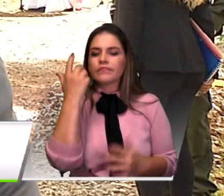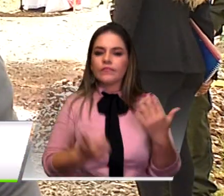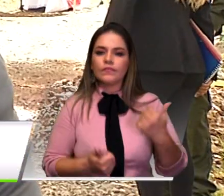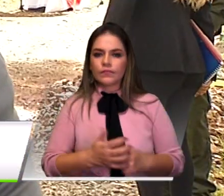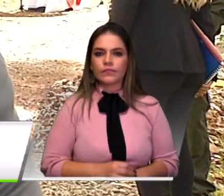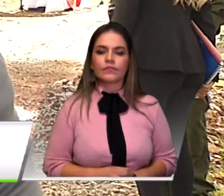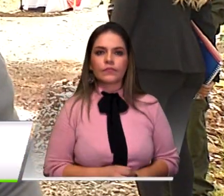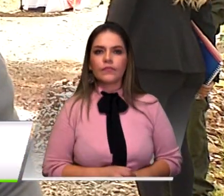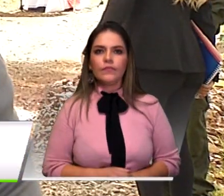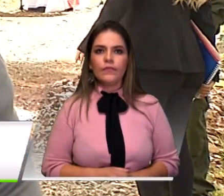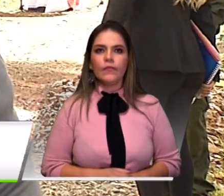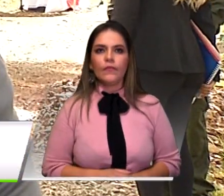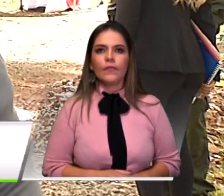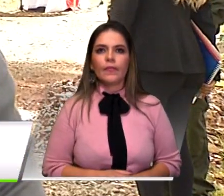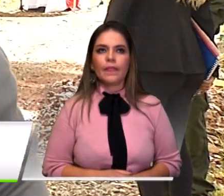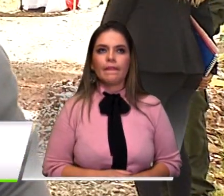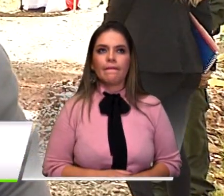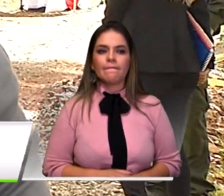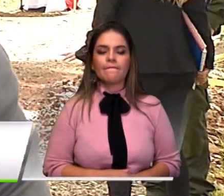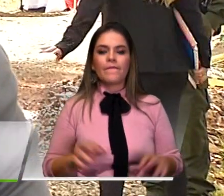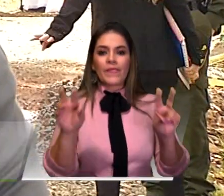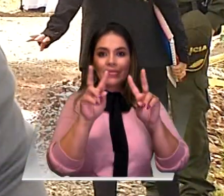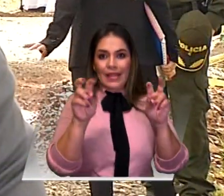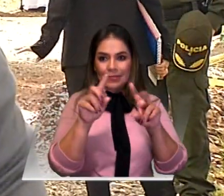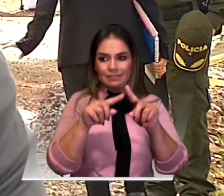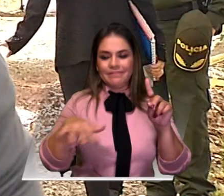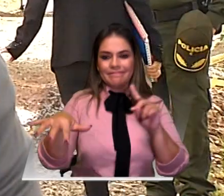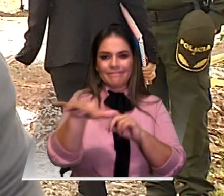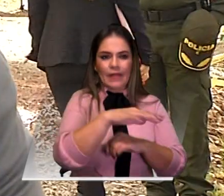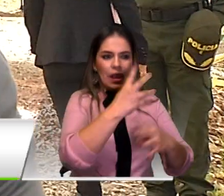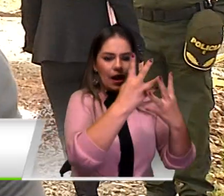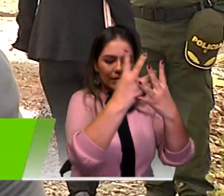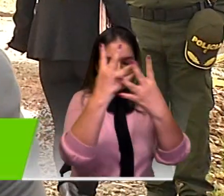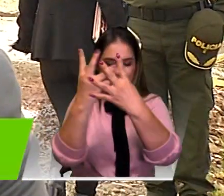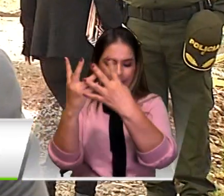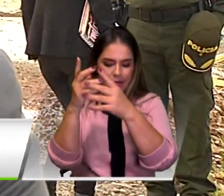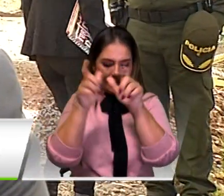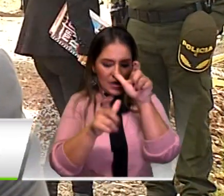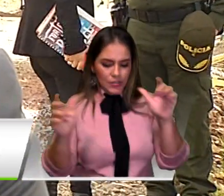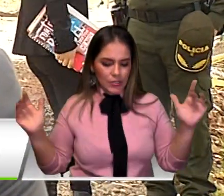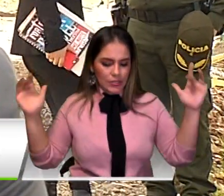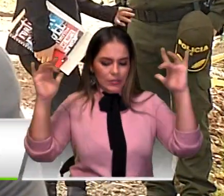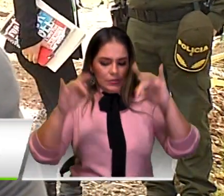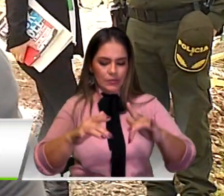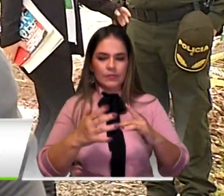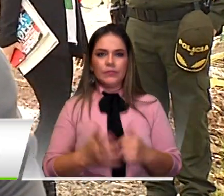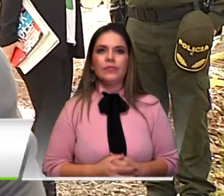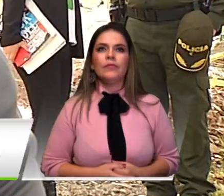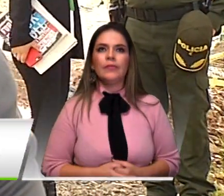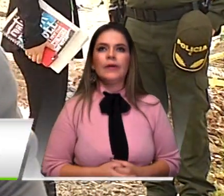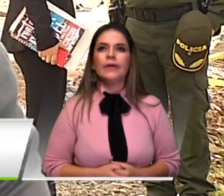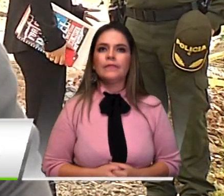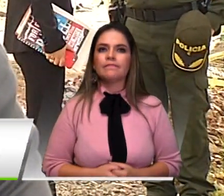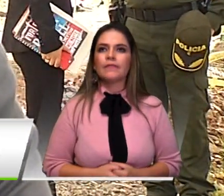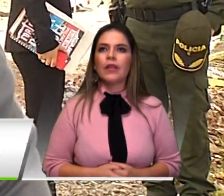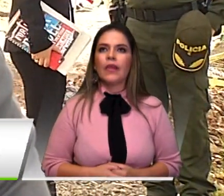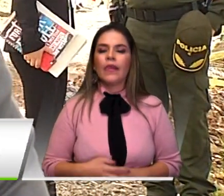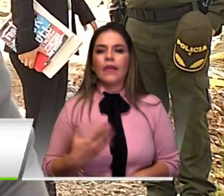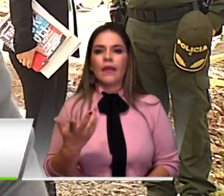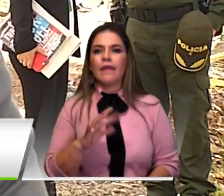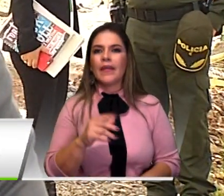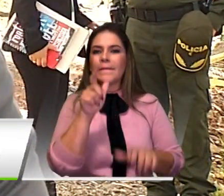con centros carcelarios provisionales para las capturas en flagrancia, contar con una